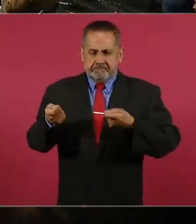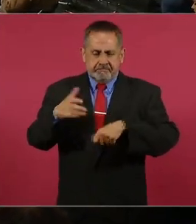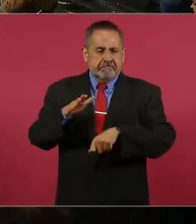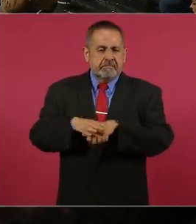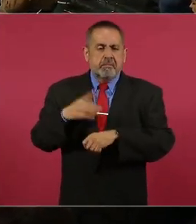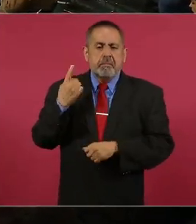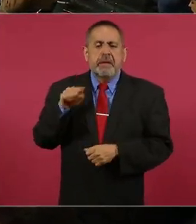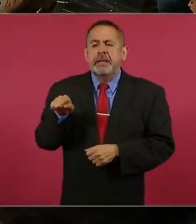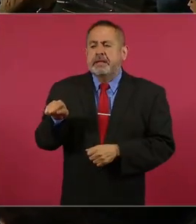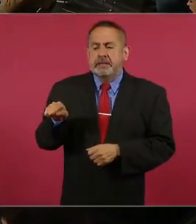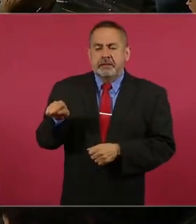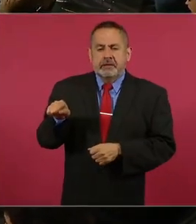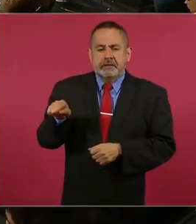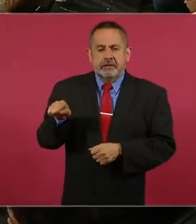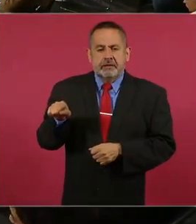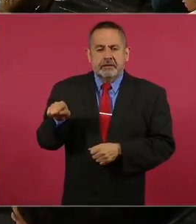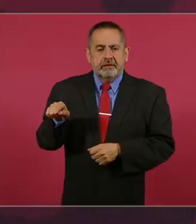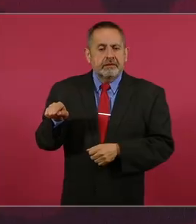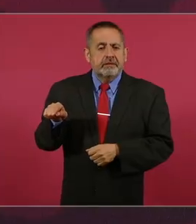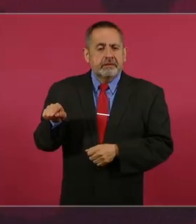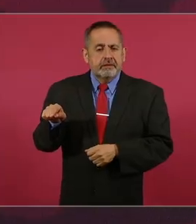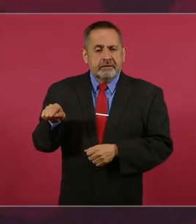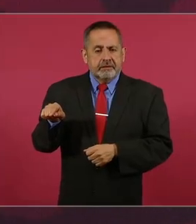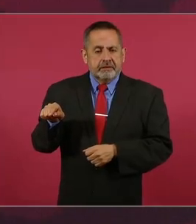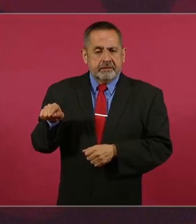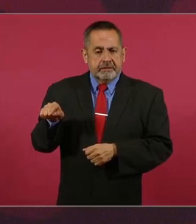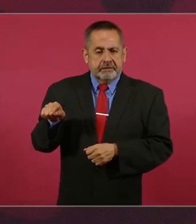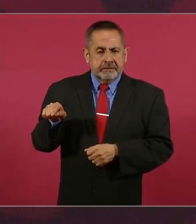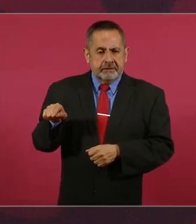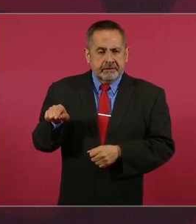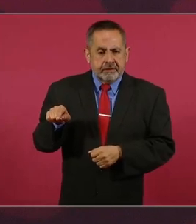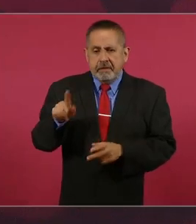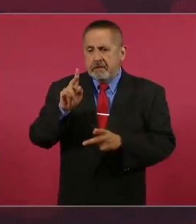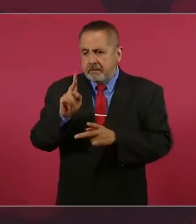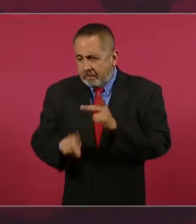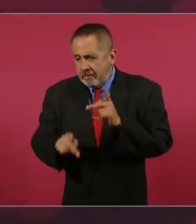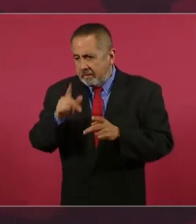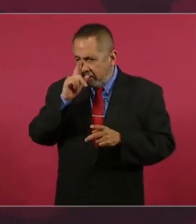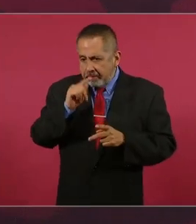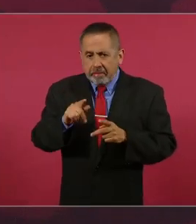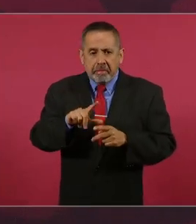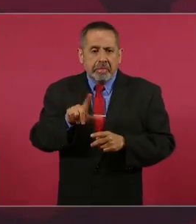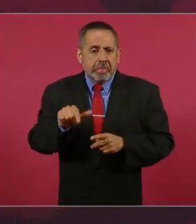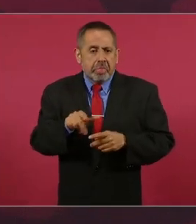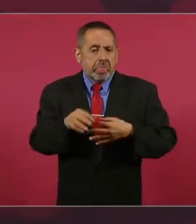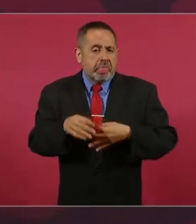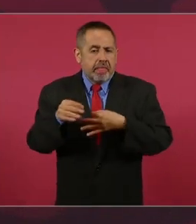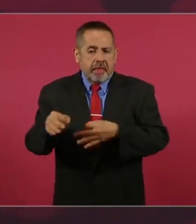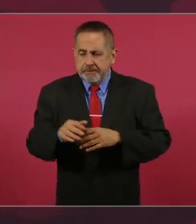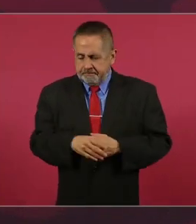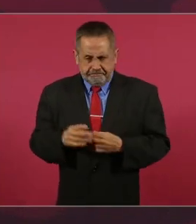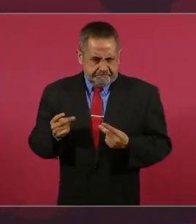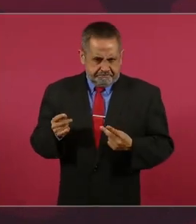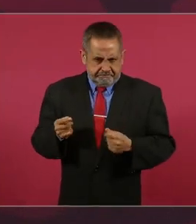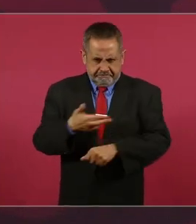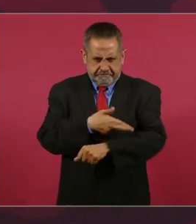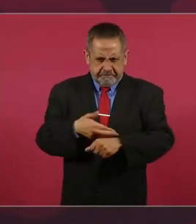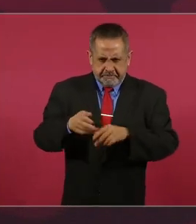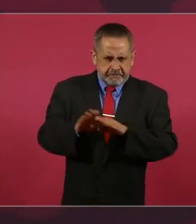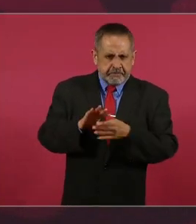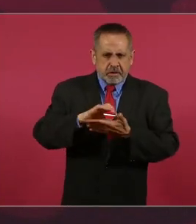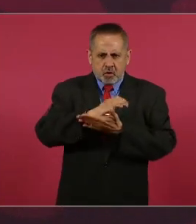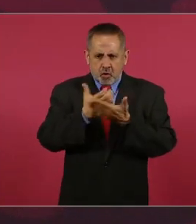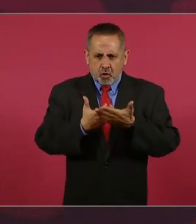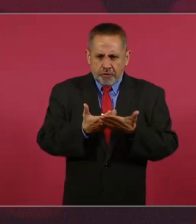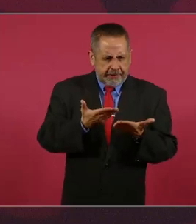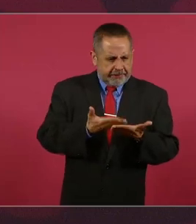que no nos atrasemos en licitaciones,